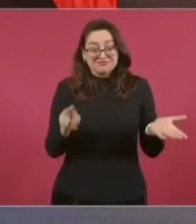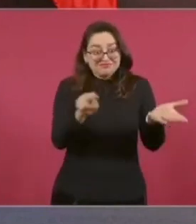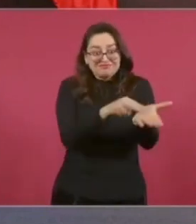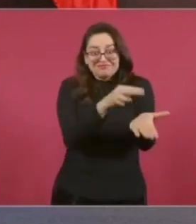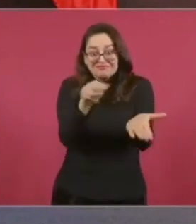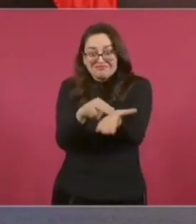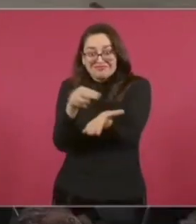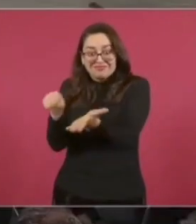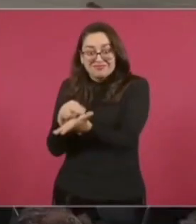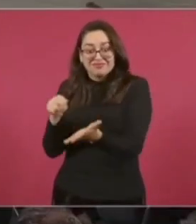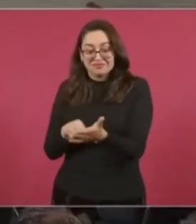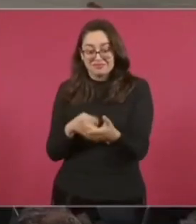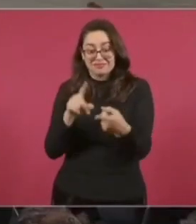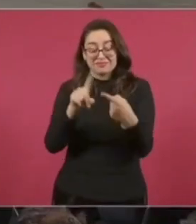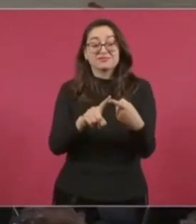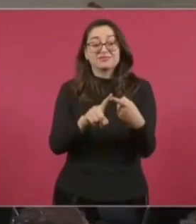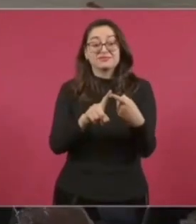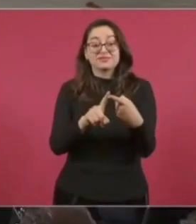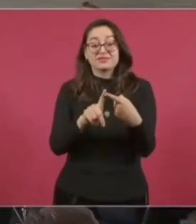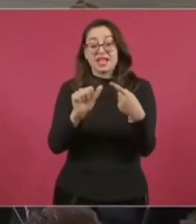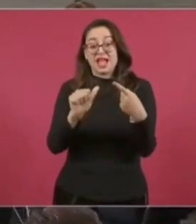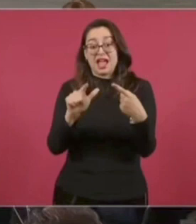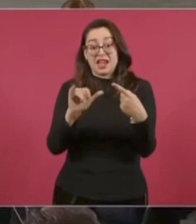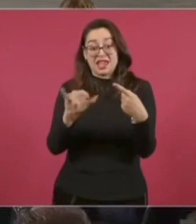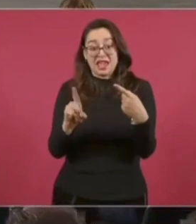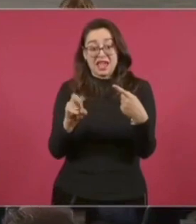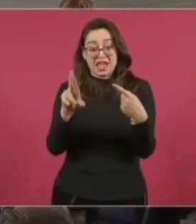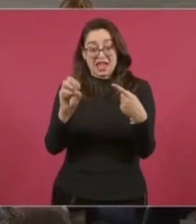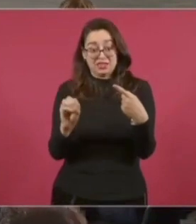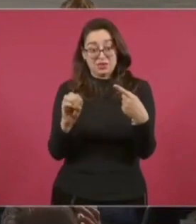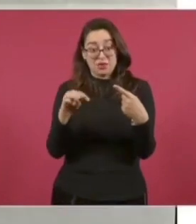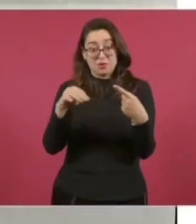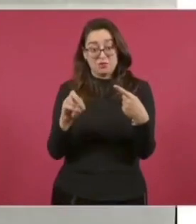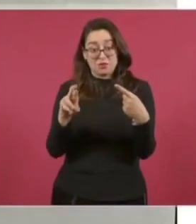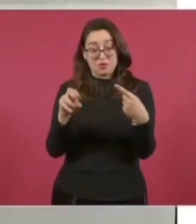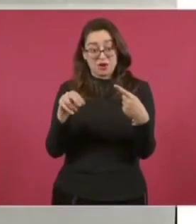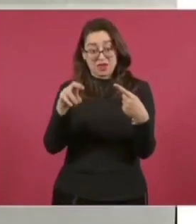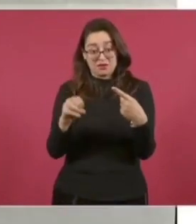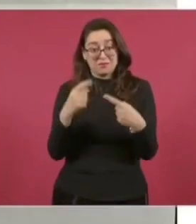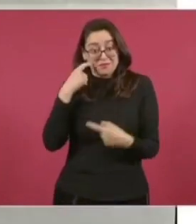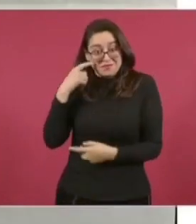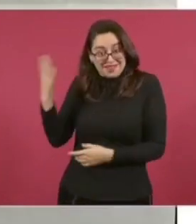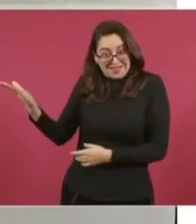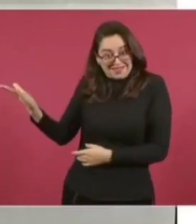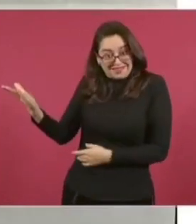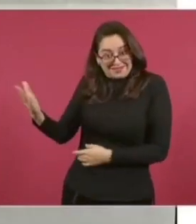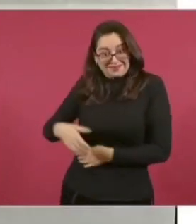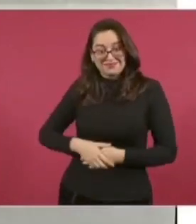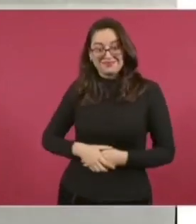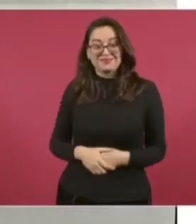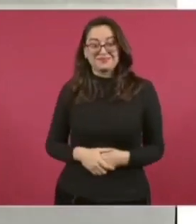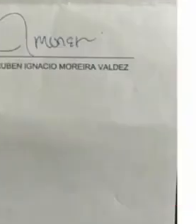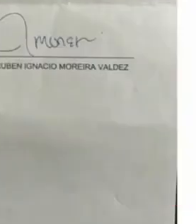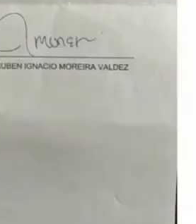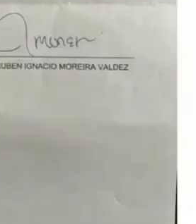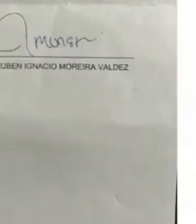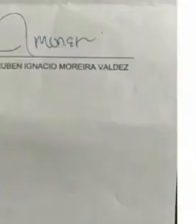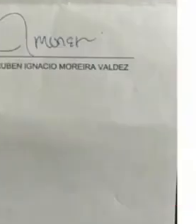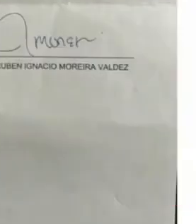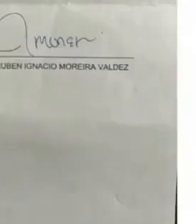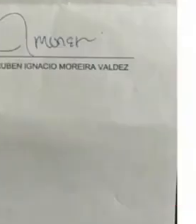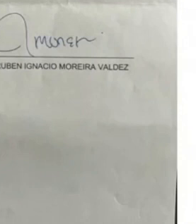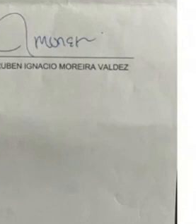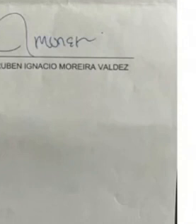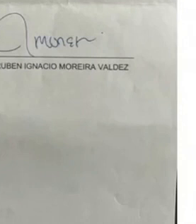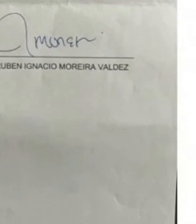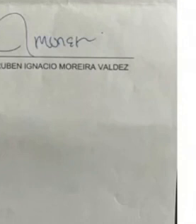Alejandro Moreno Cárdenas, como lo digo respetuosamente, no